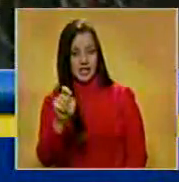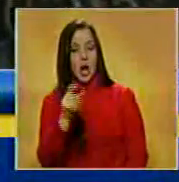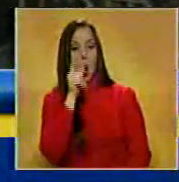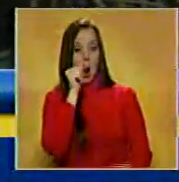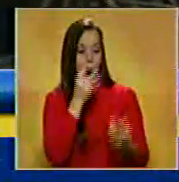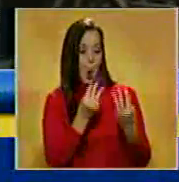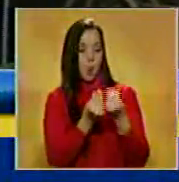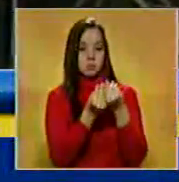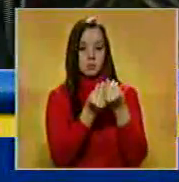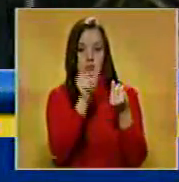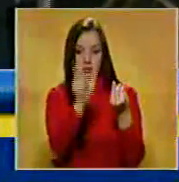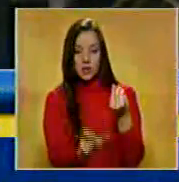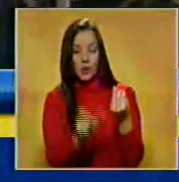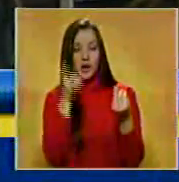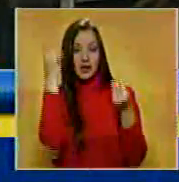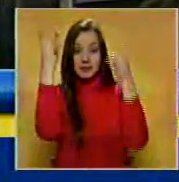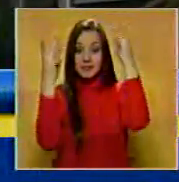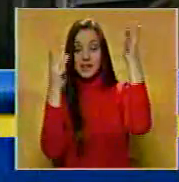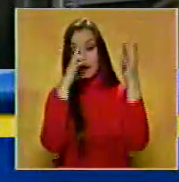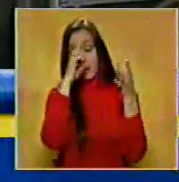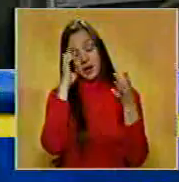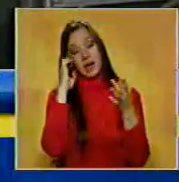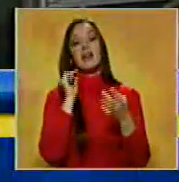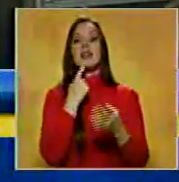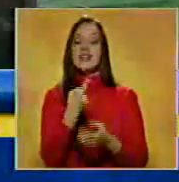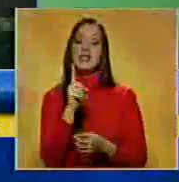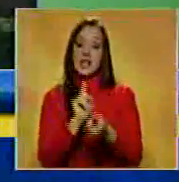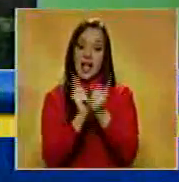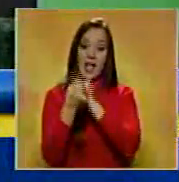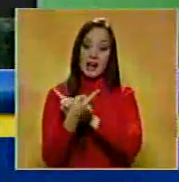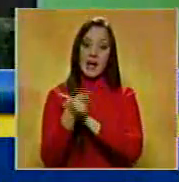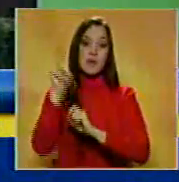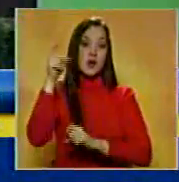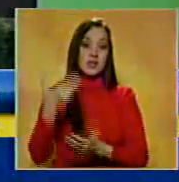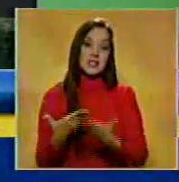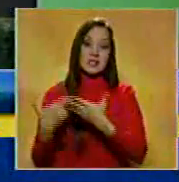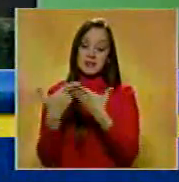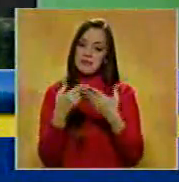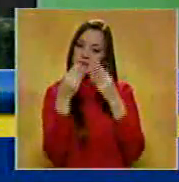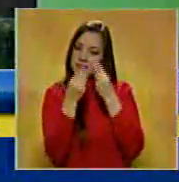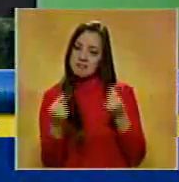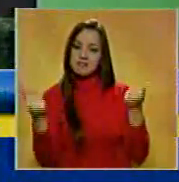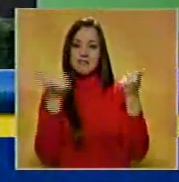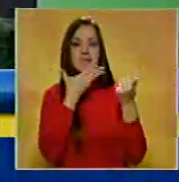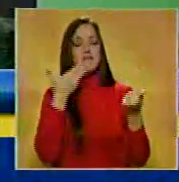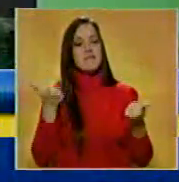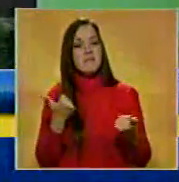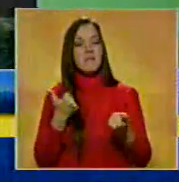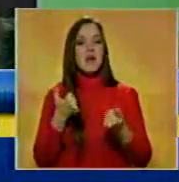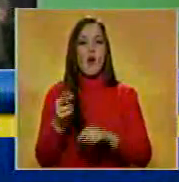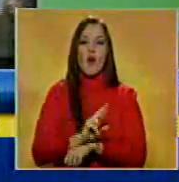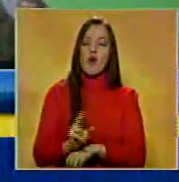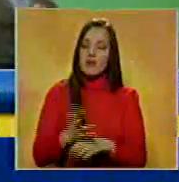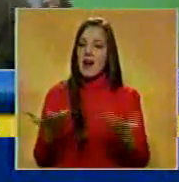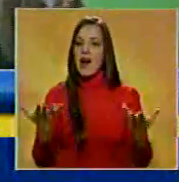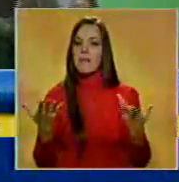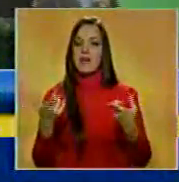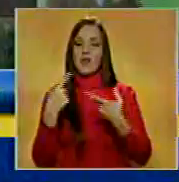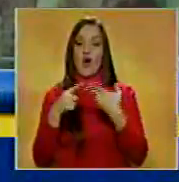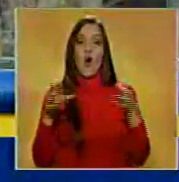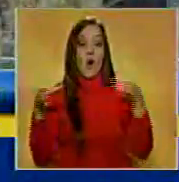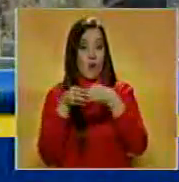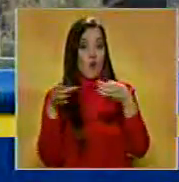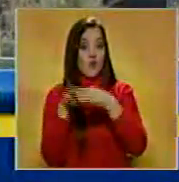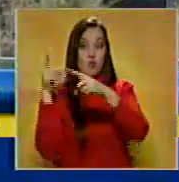Larry Page, aseguró que este cambio servirá para crear una estructura más simple con el fin de mejorar la gestión de lo que se ha convertido en un